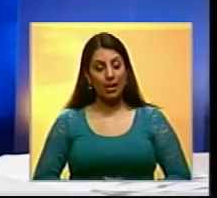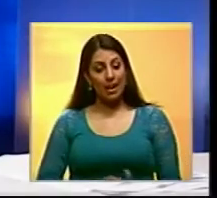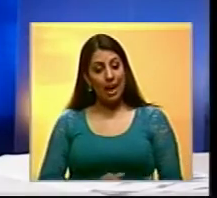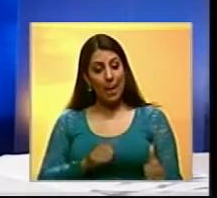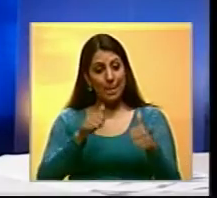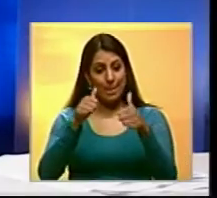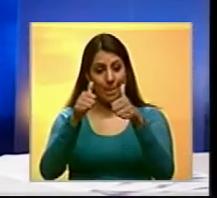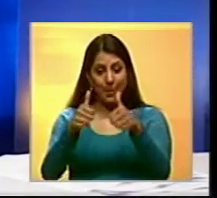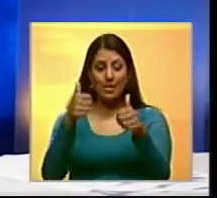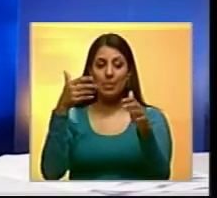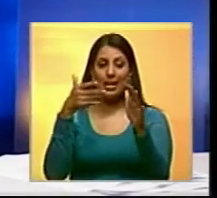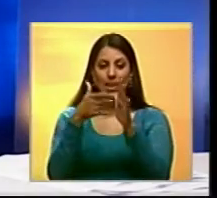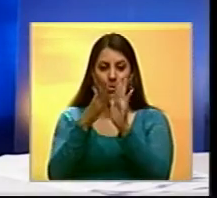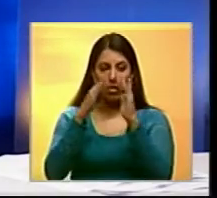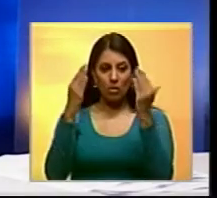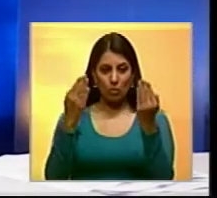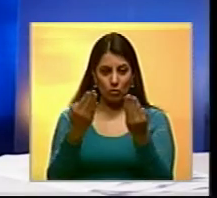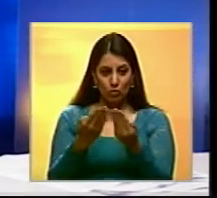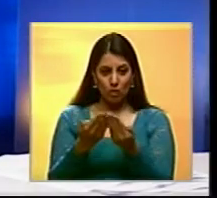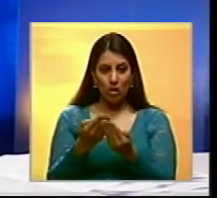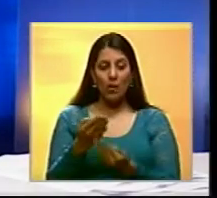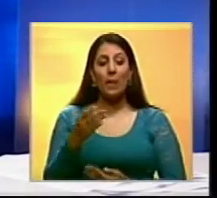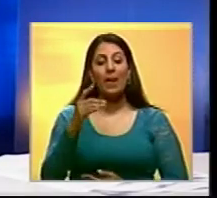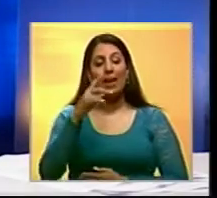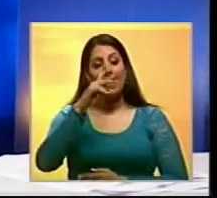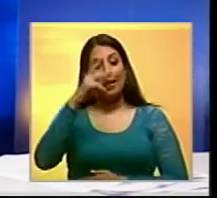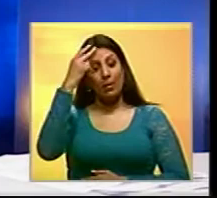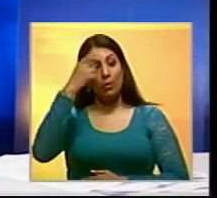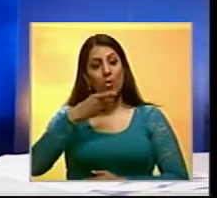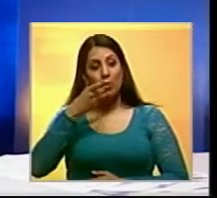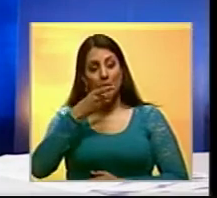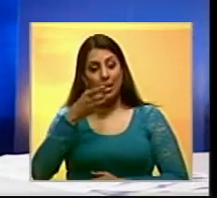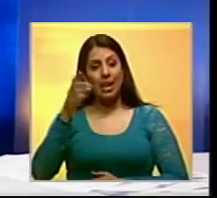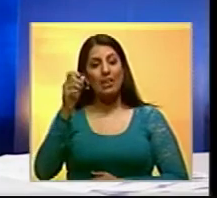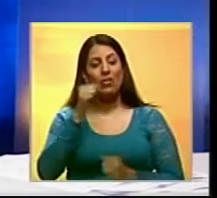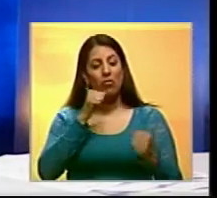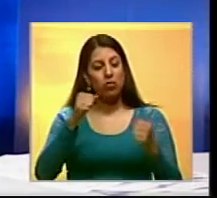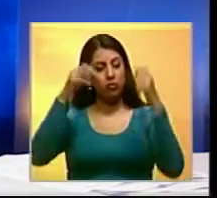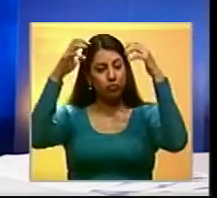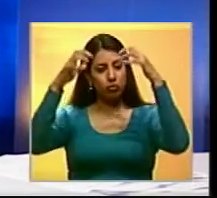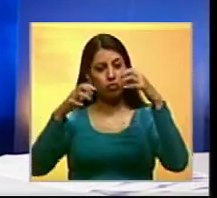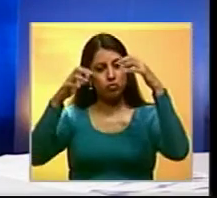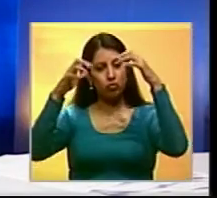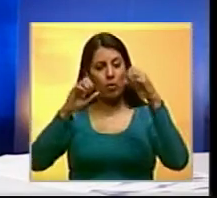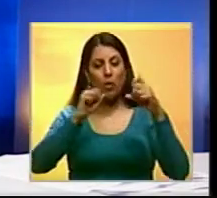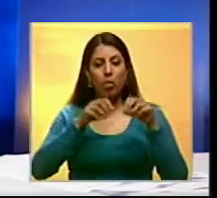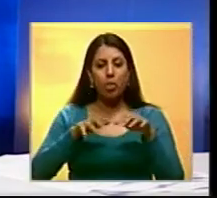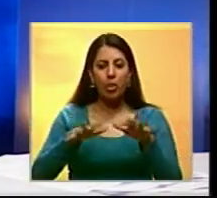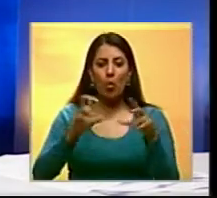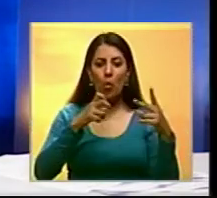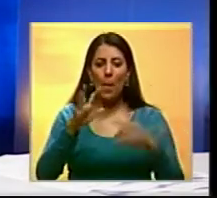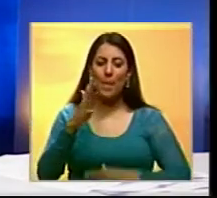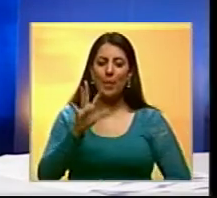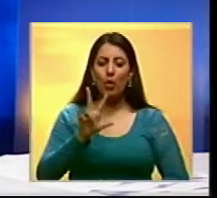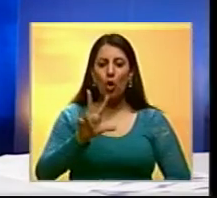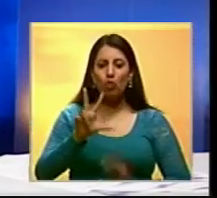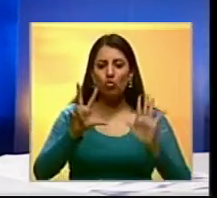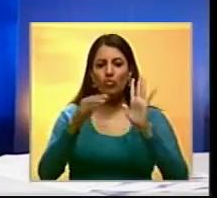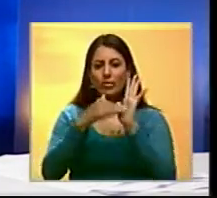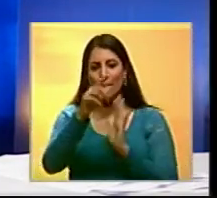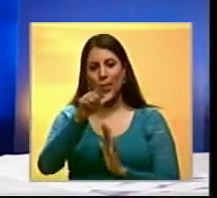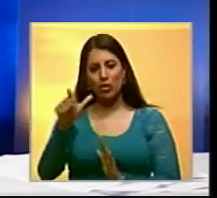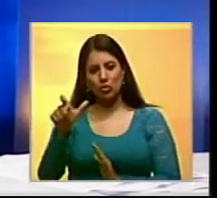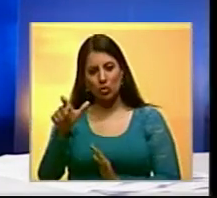Iniciamos nuestro recorrido por lo que pasa en el mundo en República Dominicana, donde fuertes lluvias produjeron el desplazamiento de al menos 8.000 personas